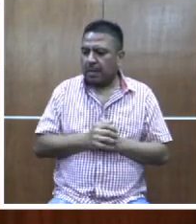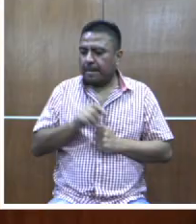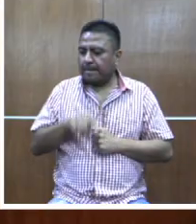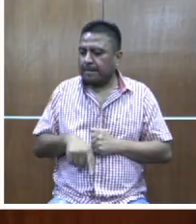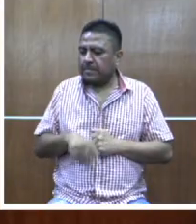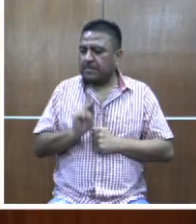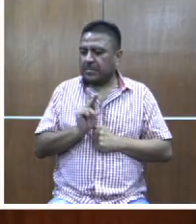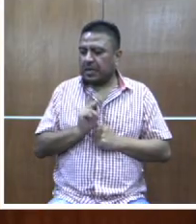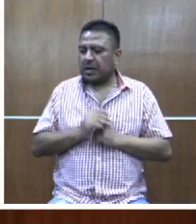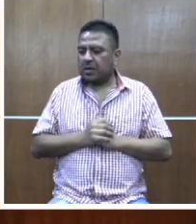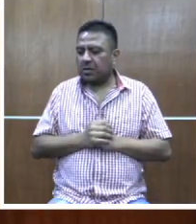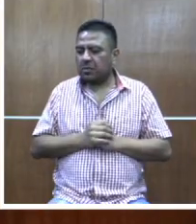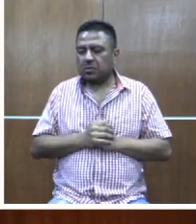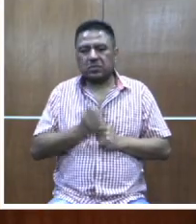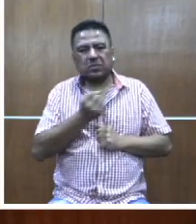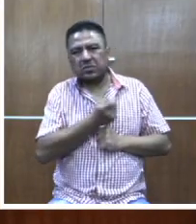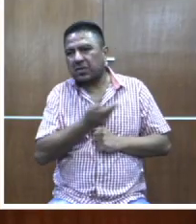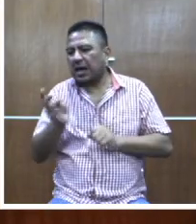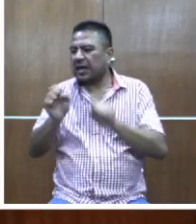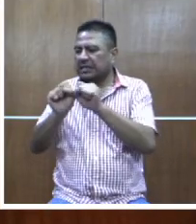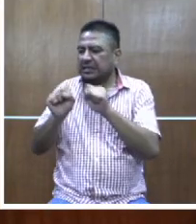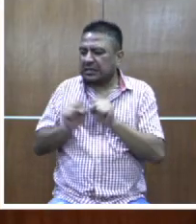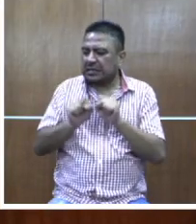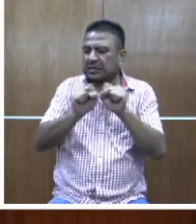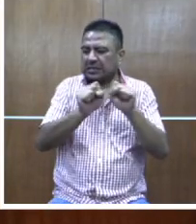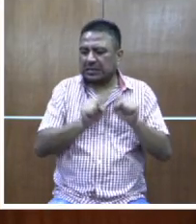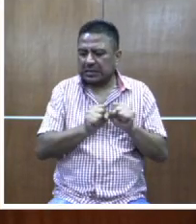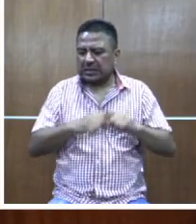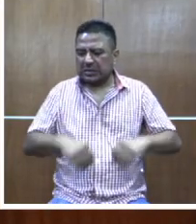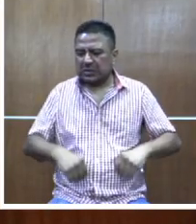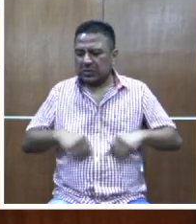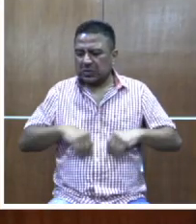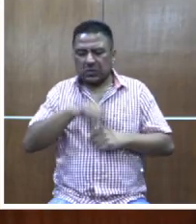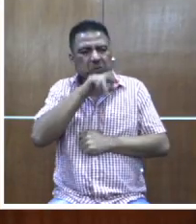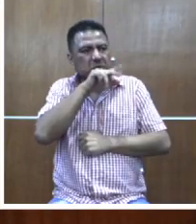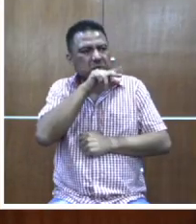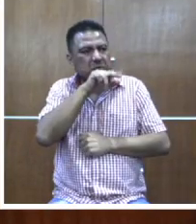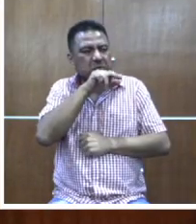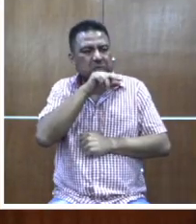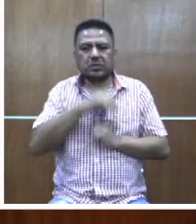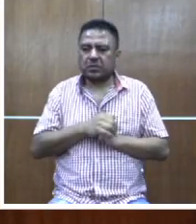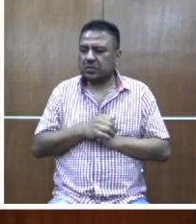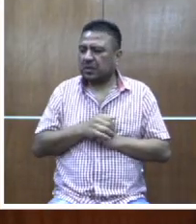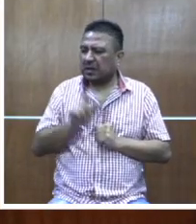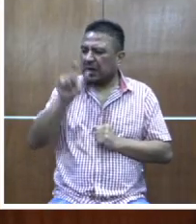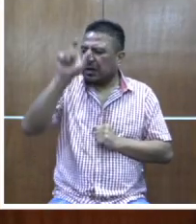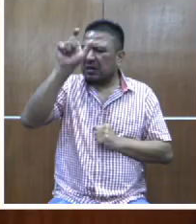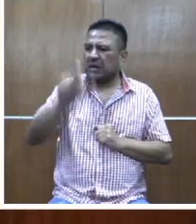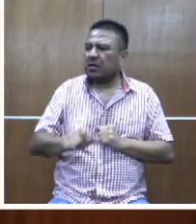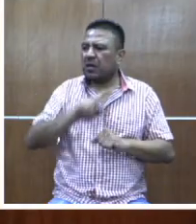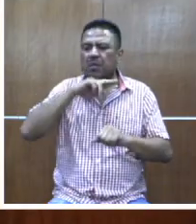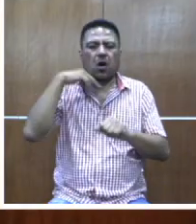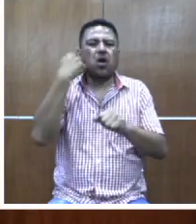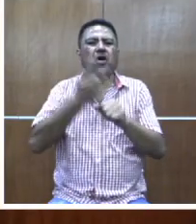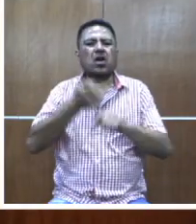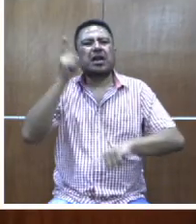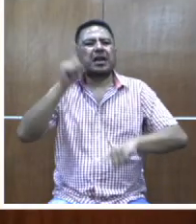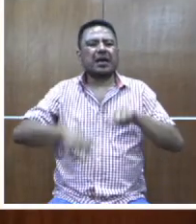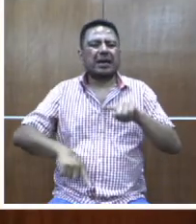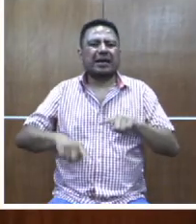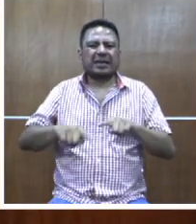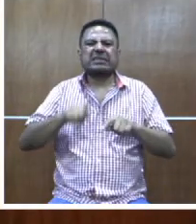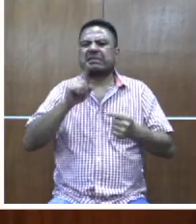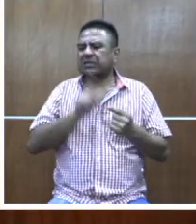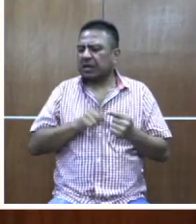embargo, en muchas de nuestras aulas persiste una realidad preocupante: comportamientos que vulneran la dignidad de